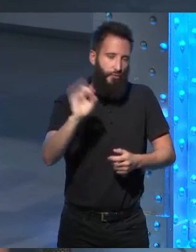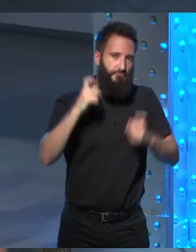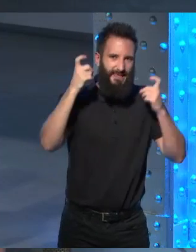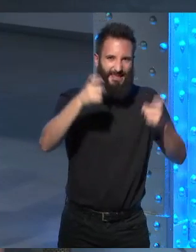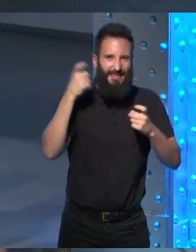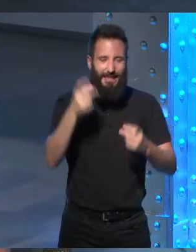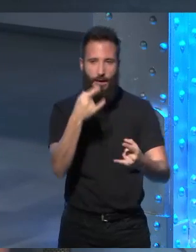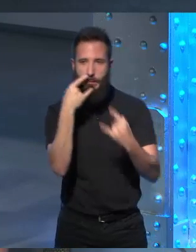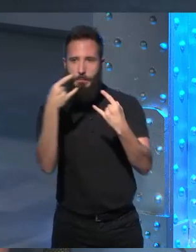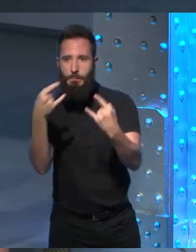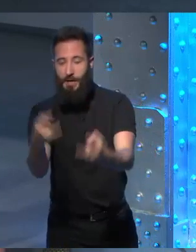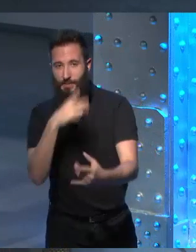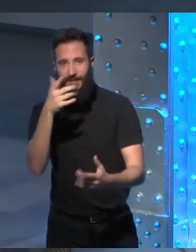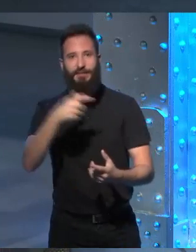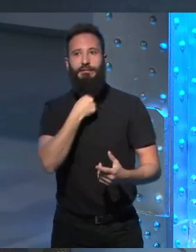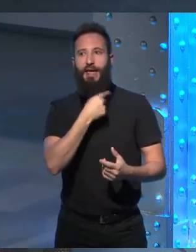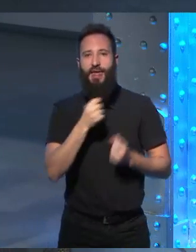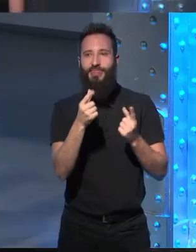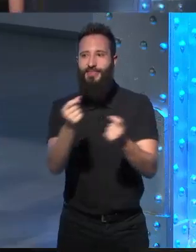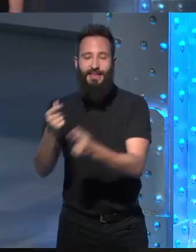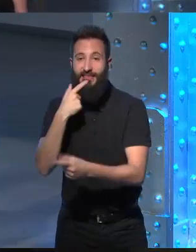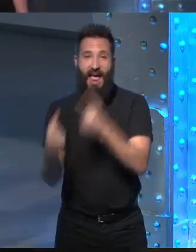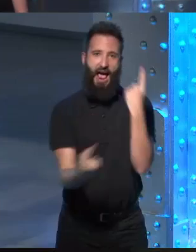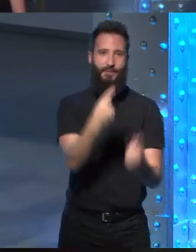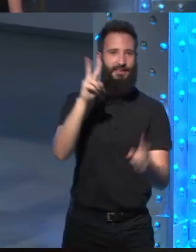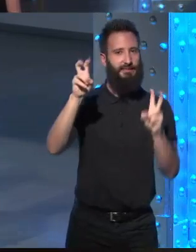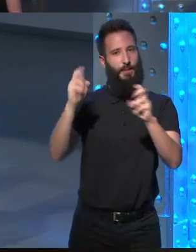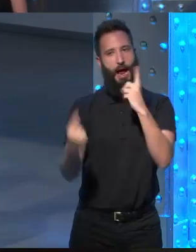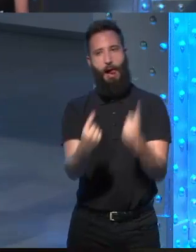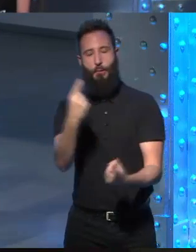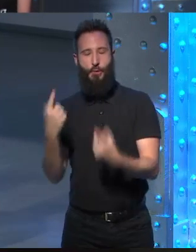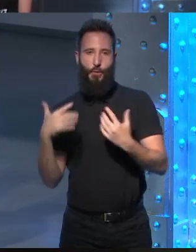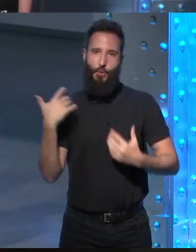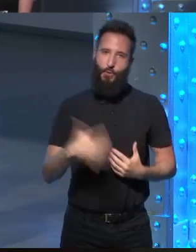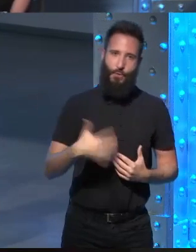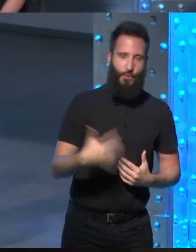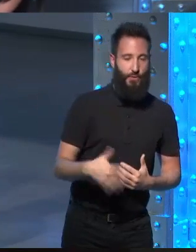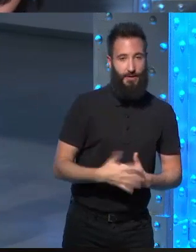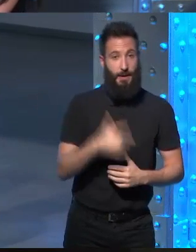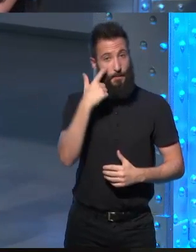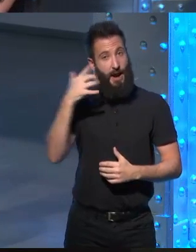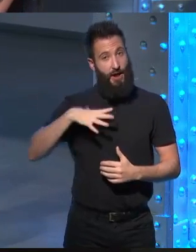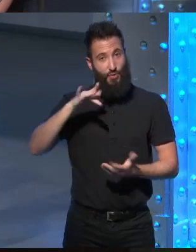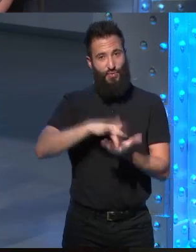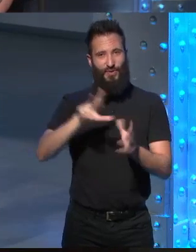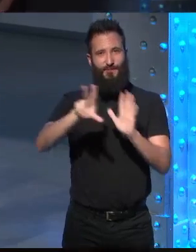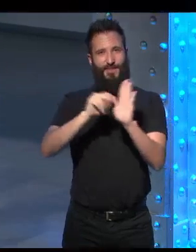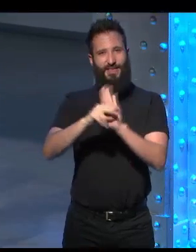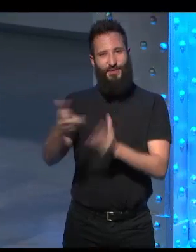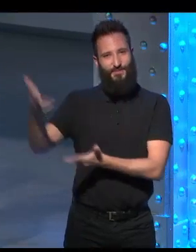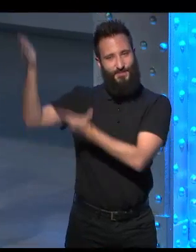veces que es que no tiene ninguna gracia. Verdaderamente hay veces que es muy difícil. Sí. Vamos a ver uno de los vídeos de Marta, dentro vídeo.